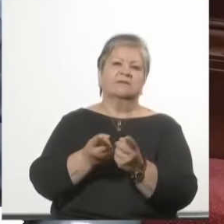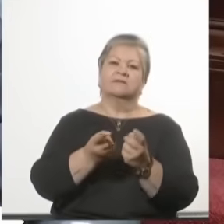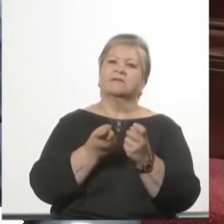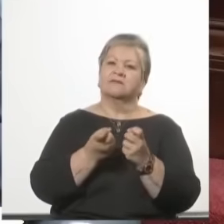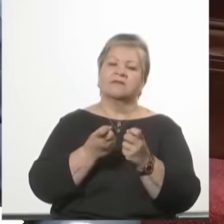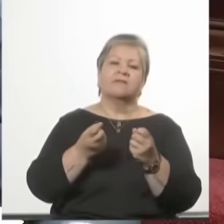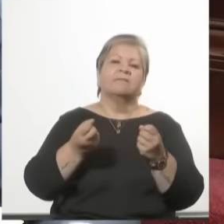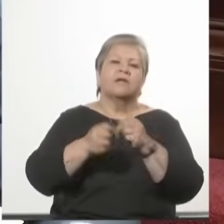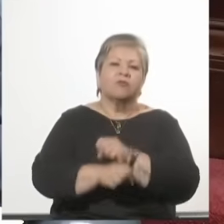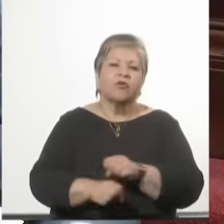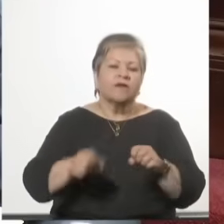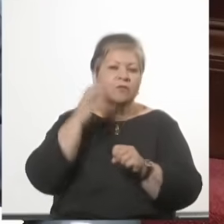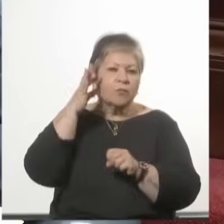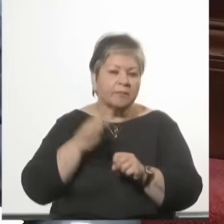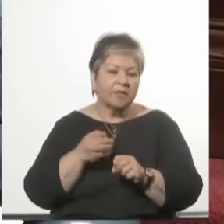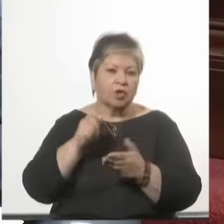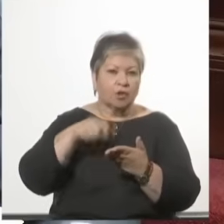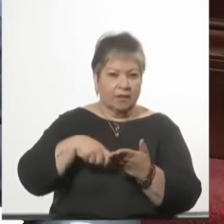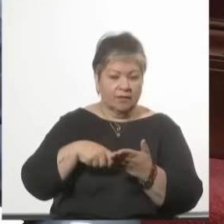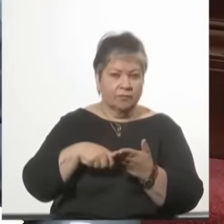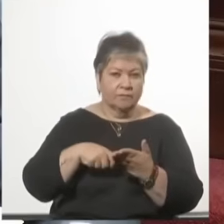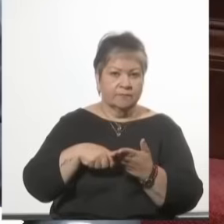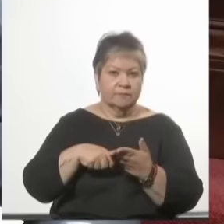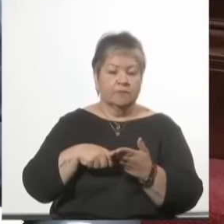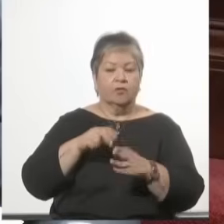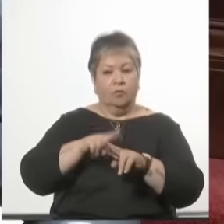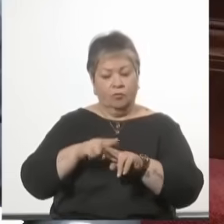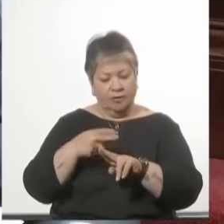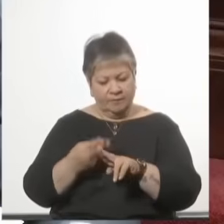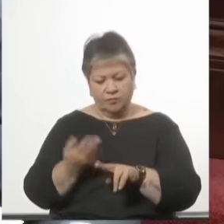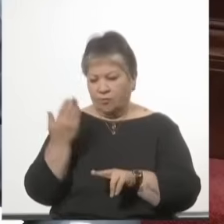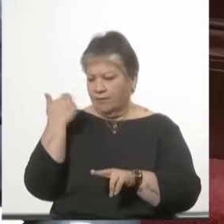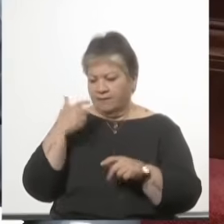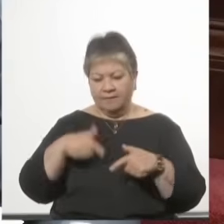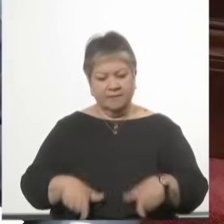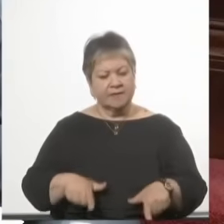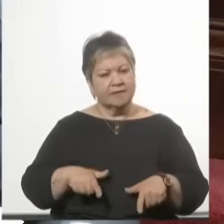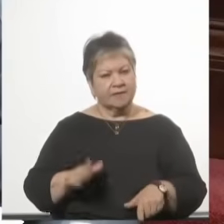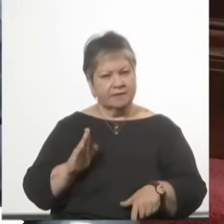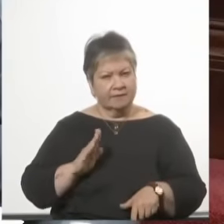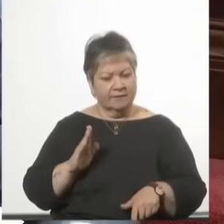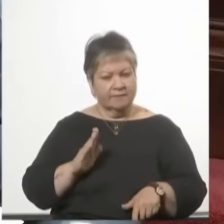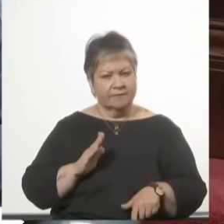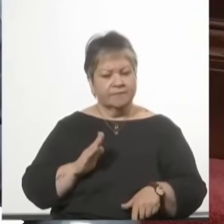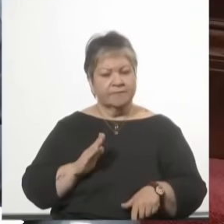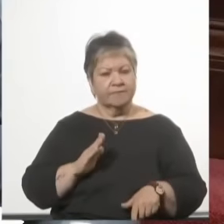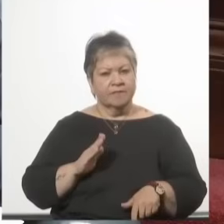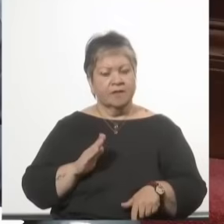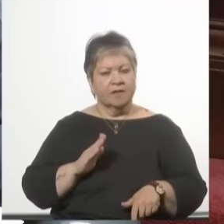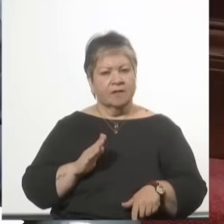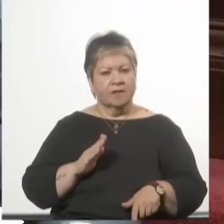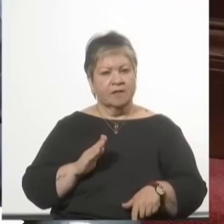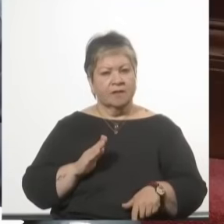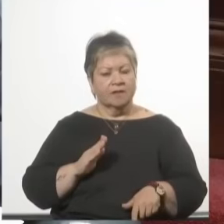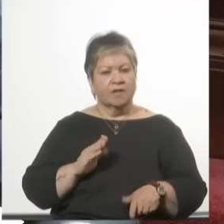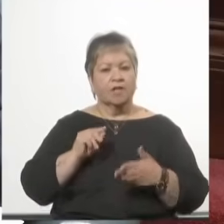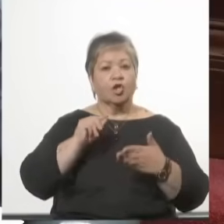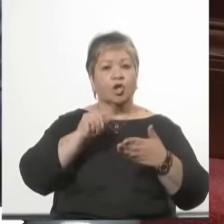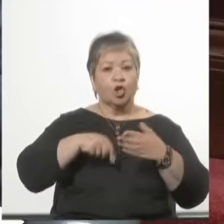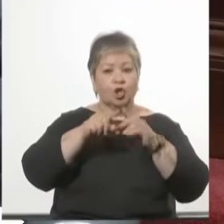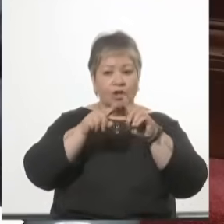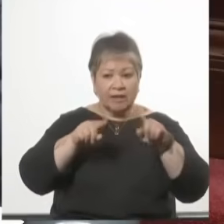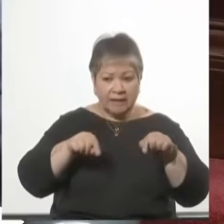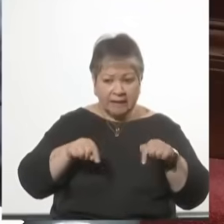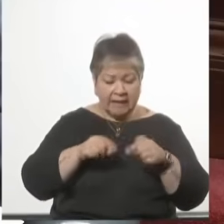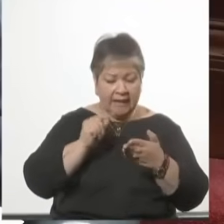entrada en vigor del mismo. Tal como repasara la señora ministra con anterioridad, el contrato estableció